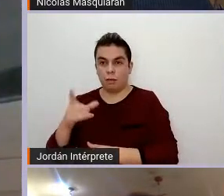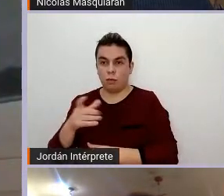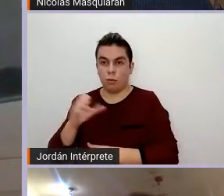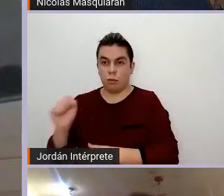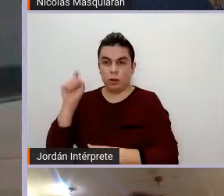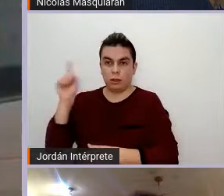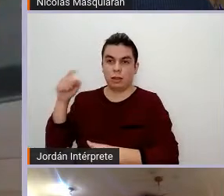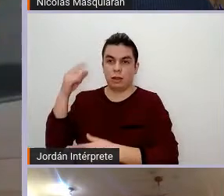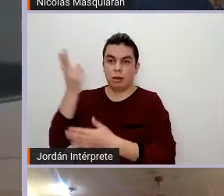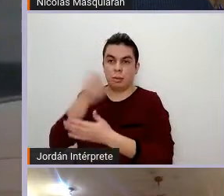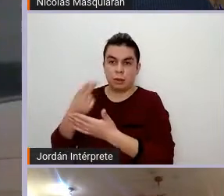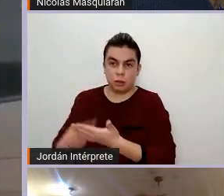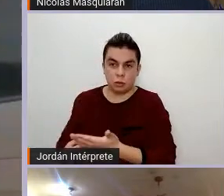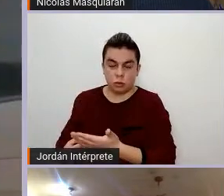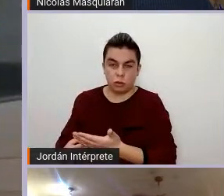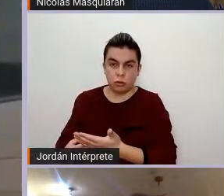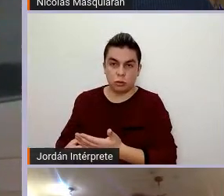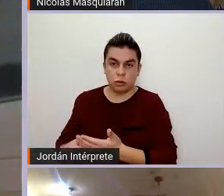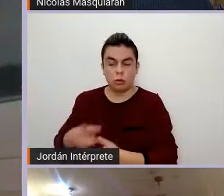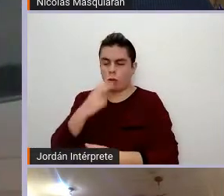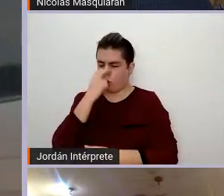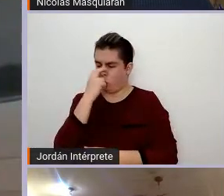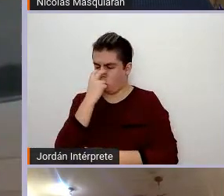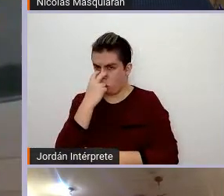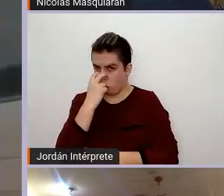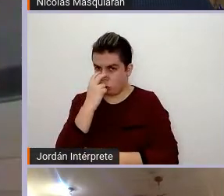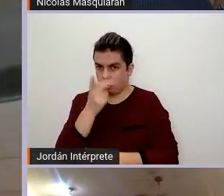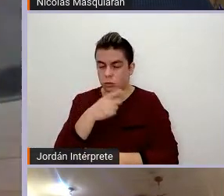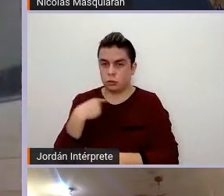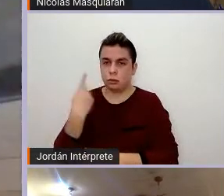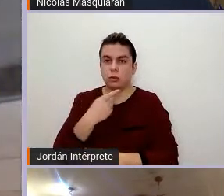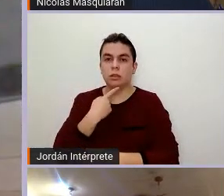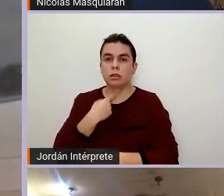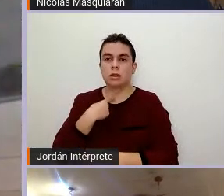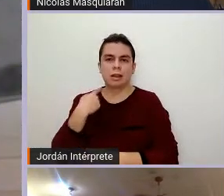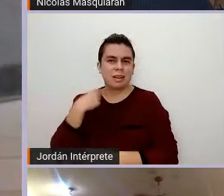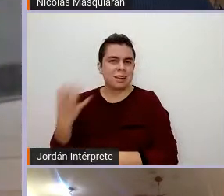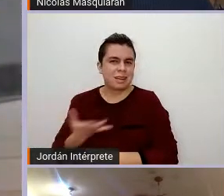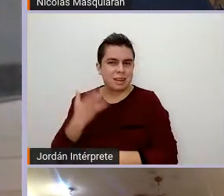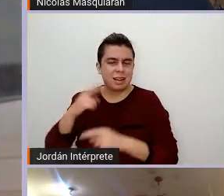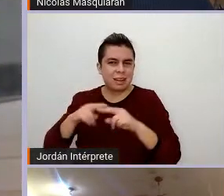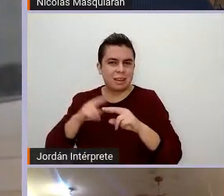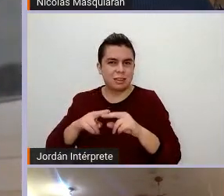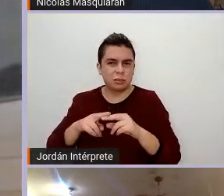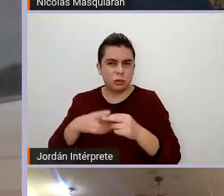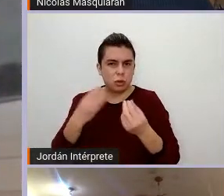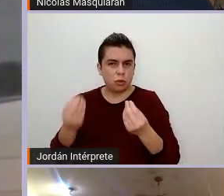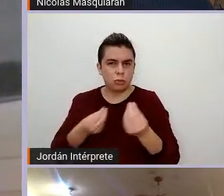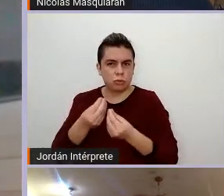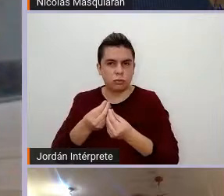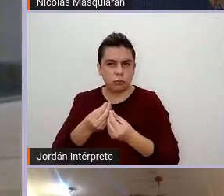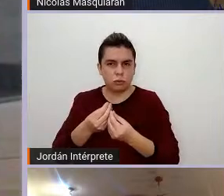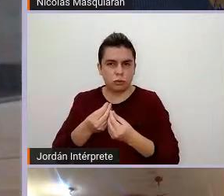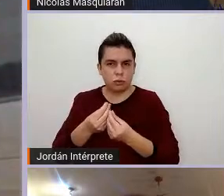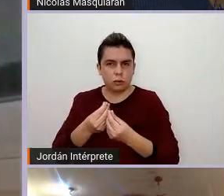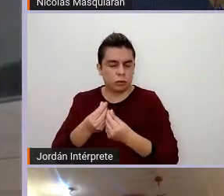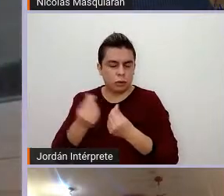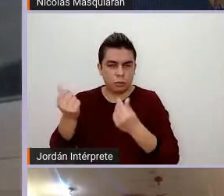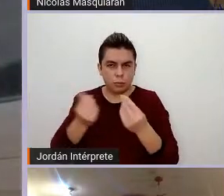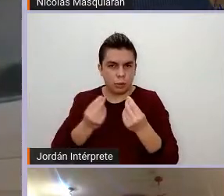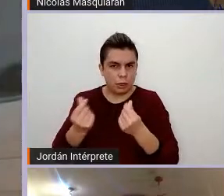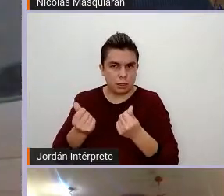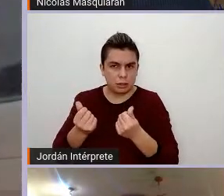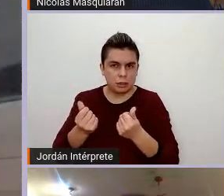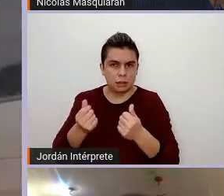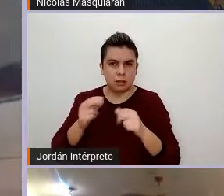ejemplo, que es algo muy curioso. Sería muy interesante ver qué es lo que hizo, si realmente fue algo parecido a lo que hizo con su